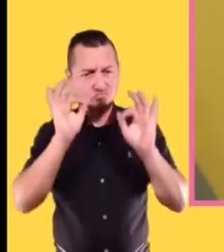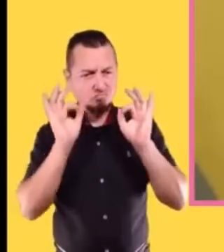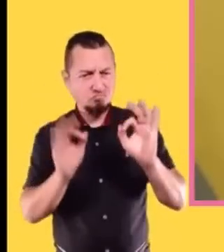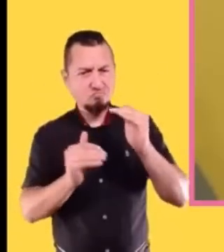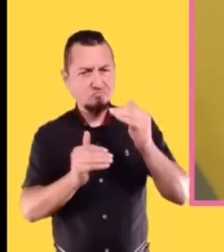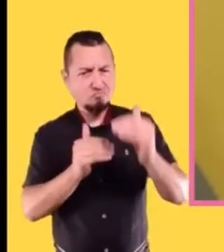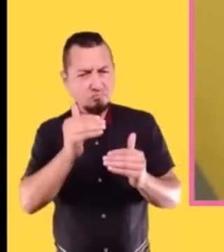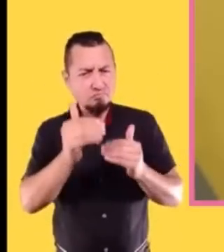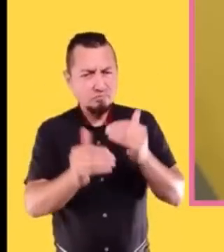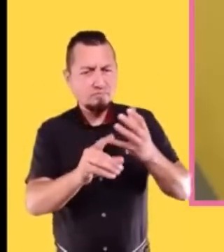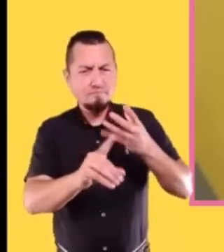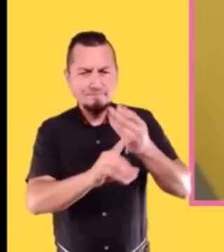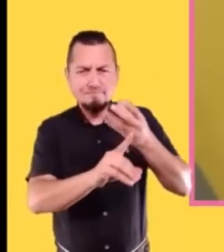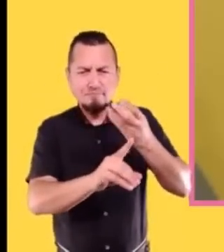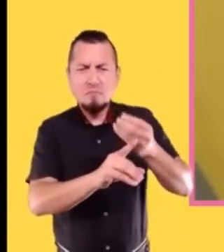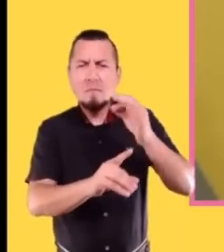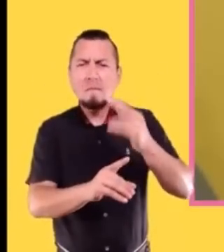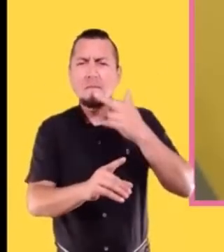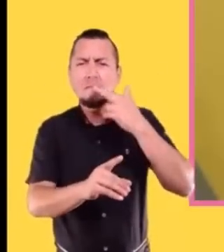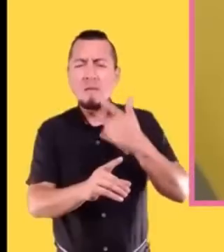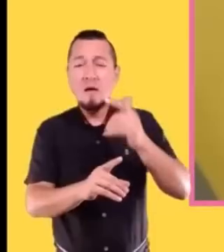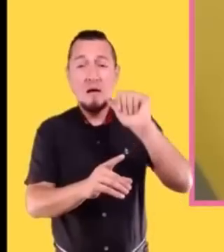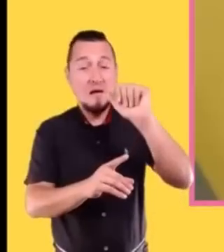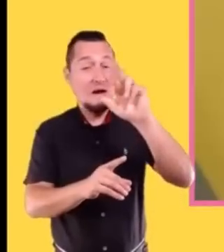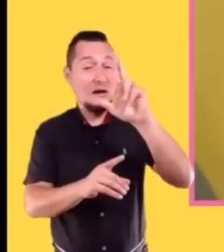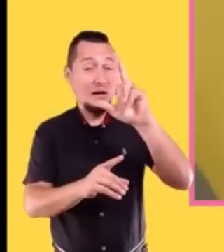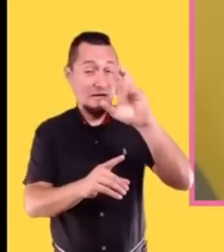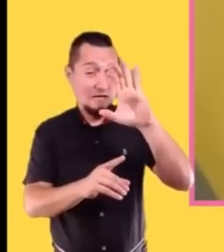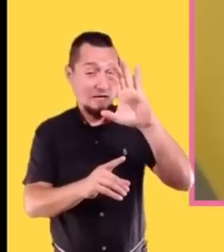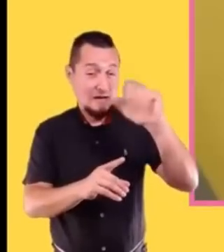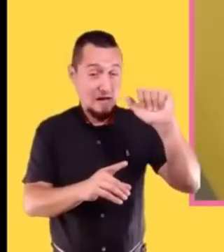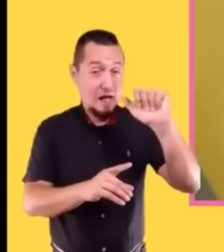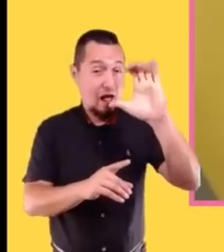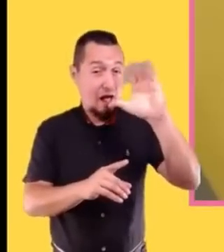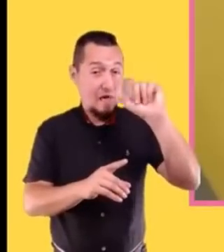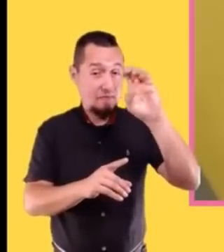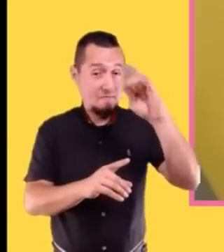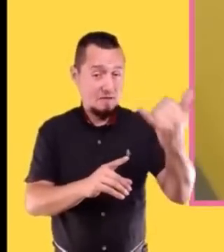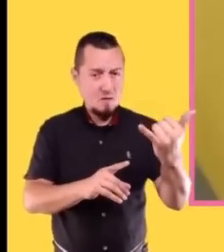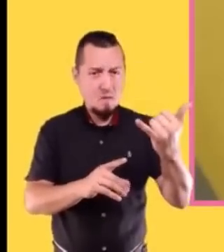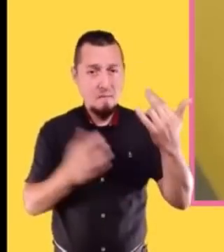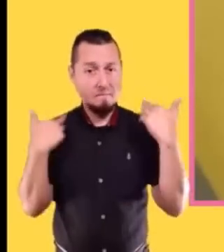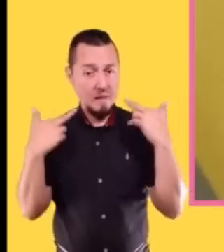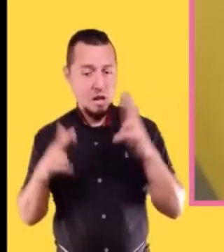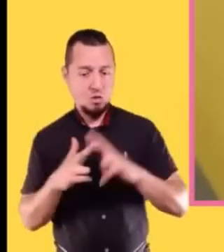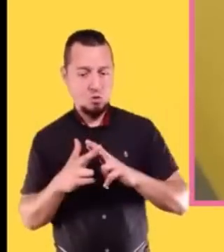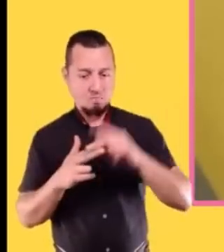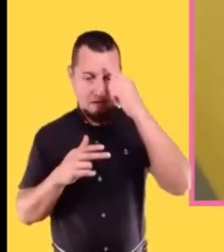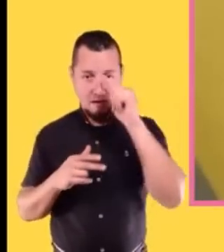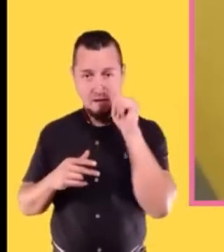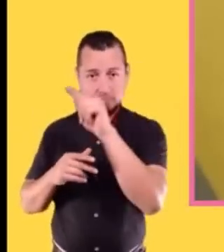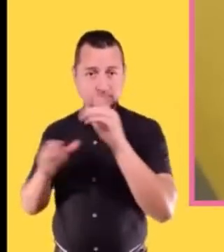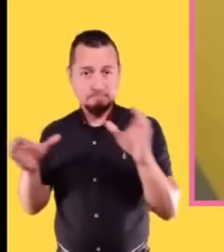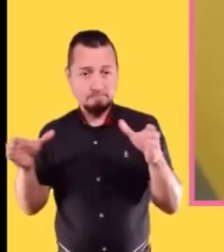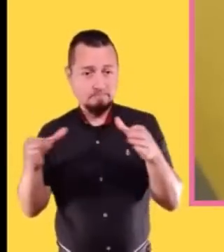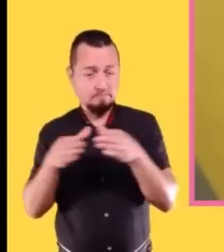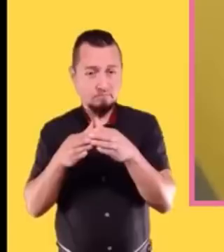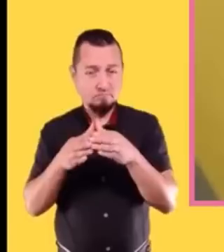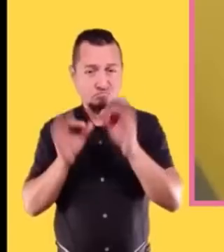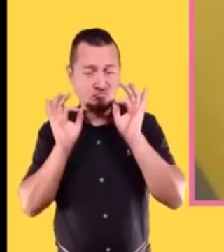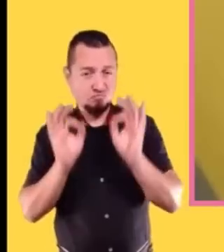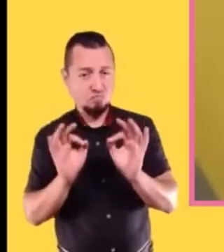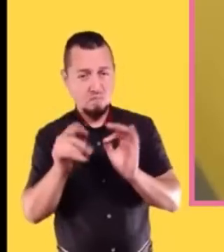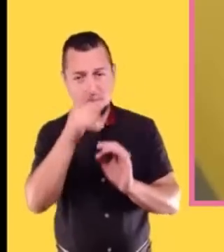ahínco. Recrea Academy se ha convertido en toda una estrategia formativa para maestros. En el Congreso, que es como su culmen, ustedes han podido ver